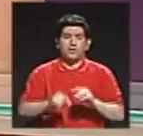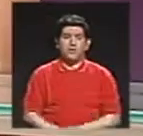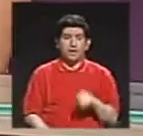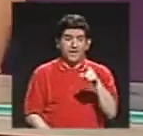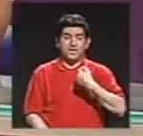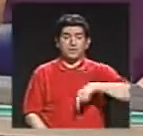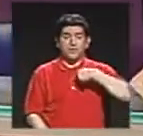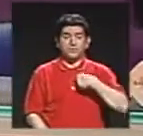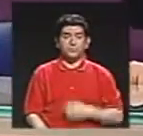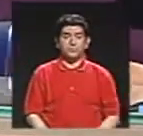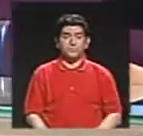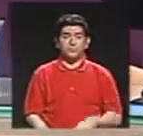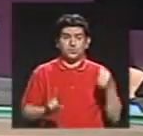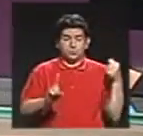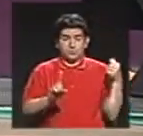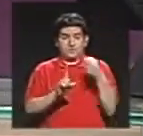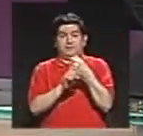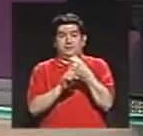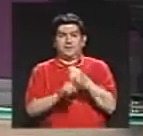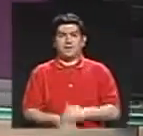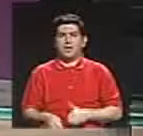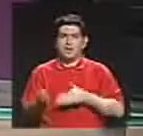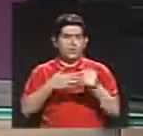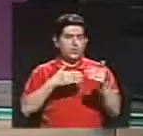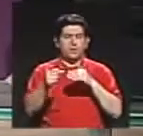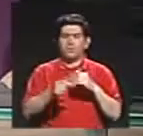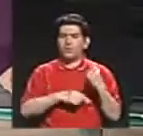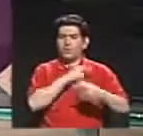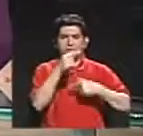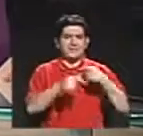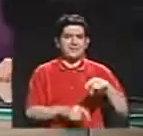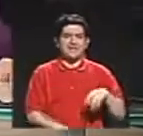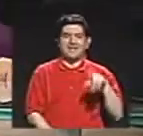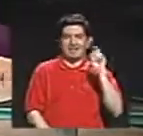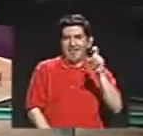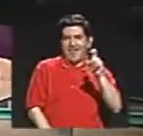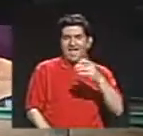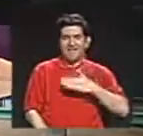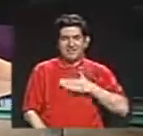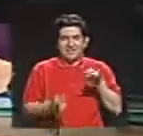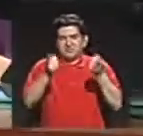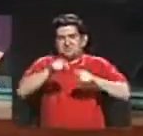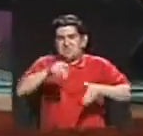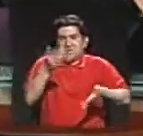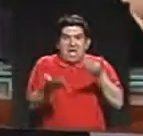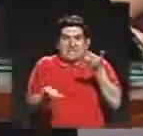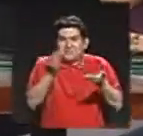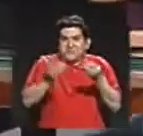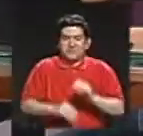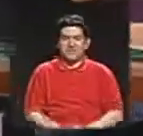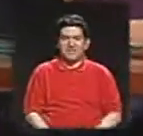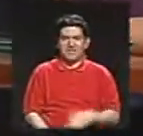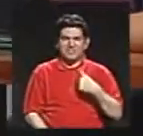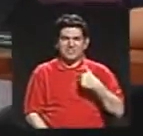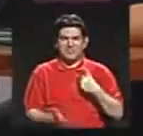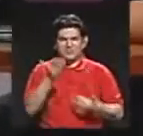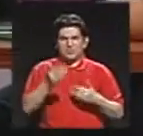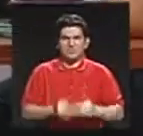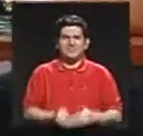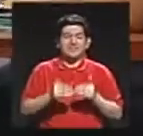pega en la cabeza Y aunque seamos de la generación x que podría ser mi caso no estoy seguro de repente estoy más para